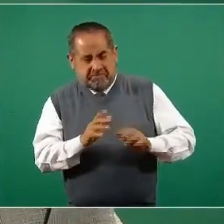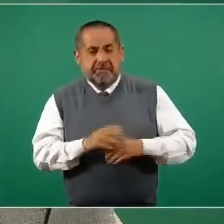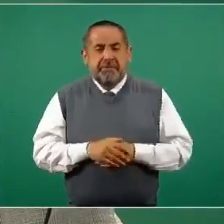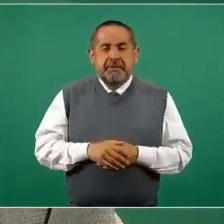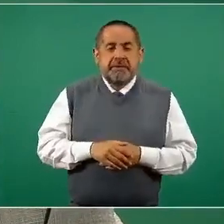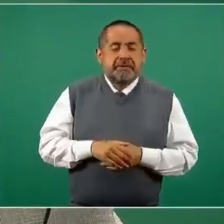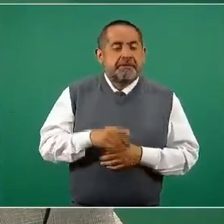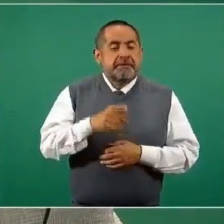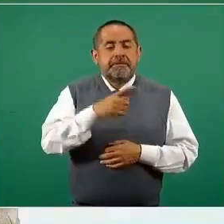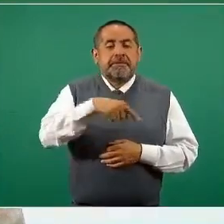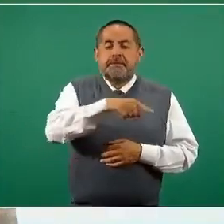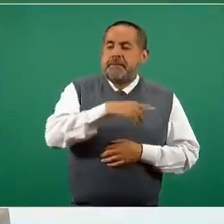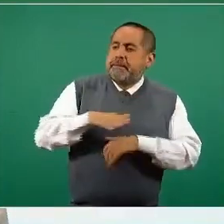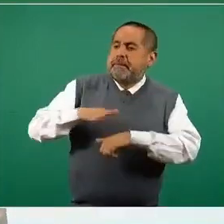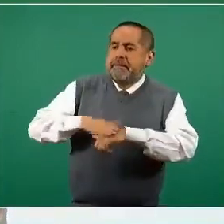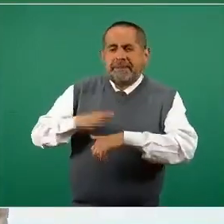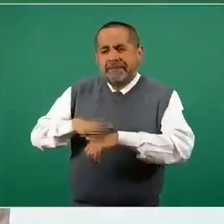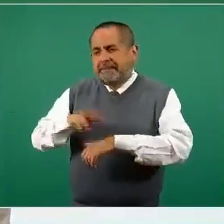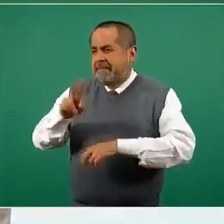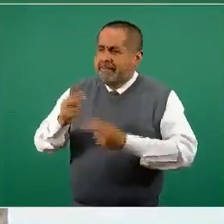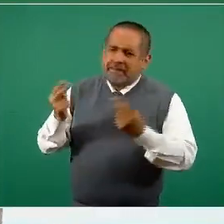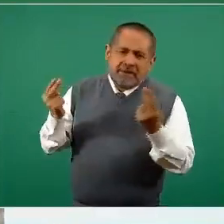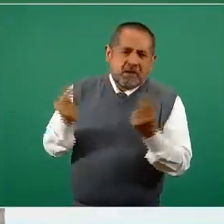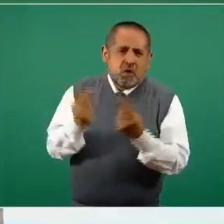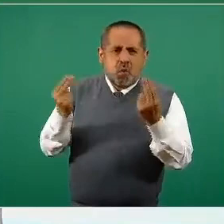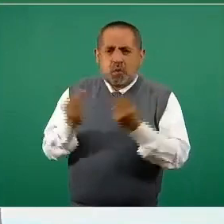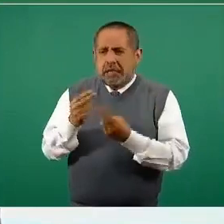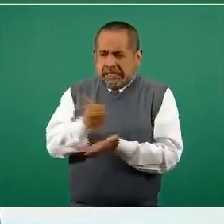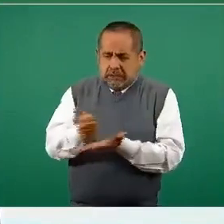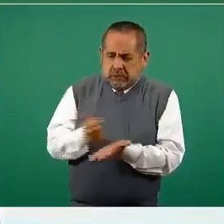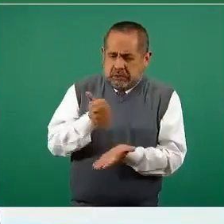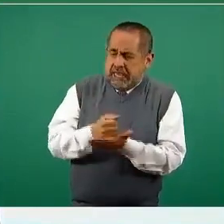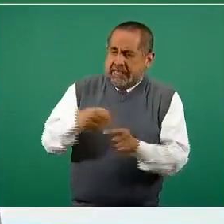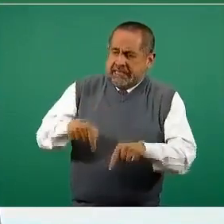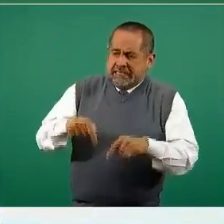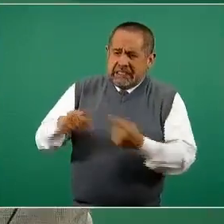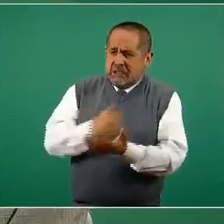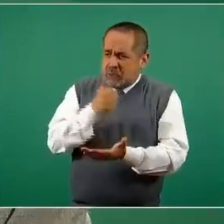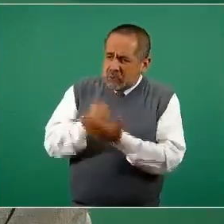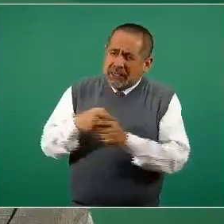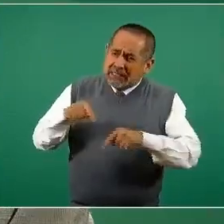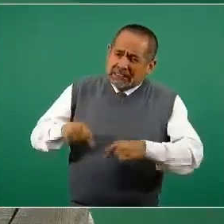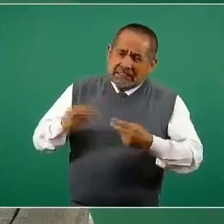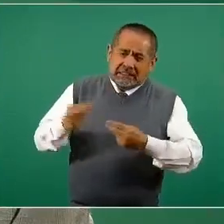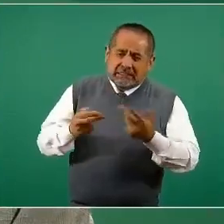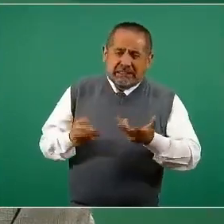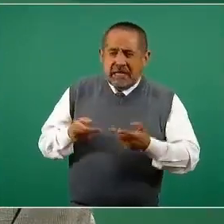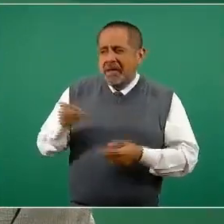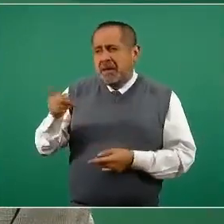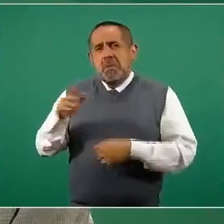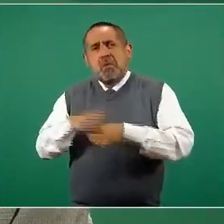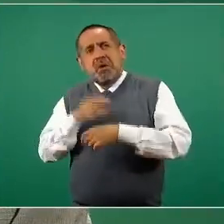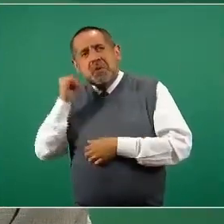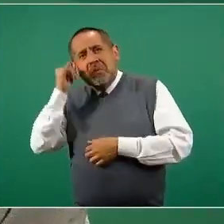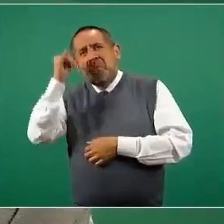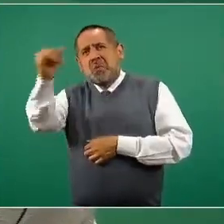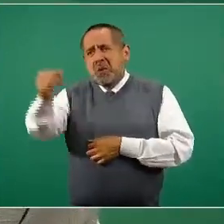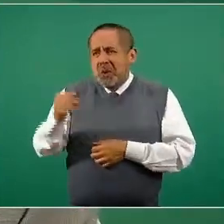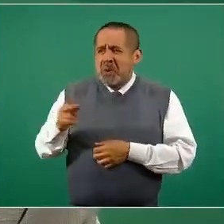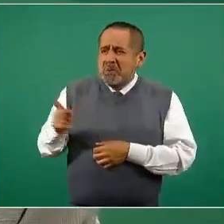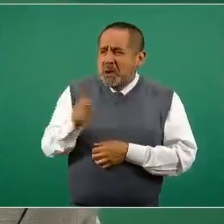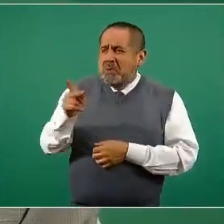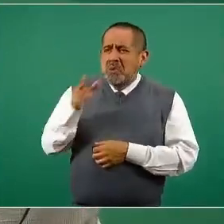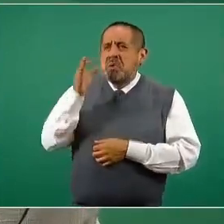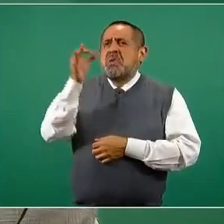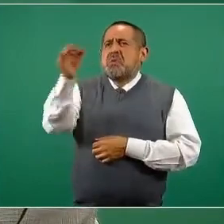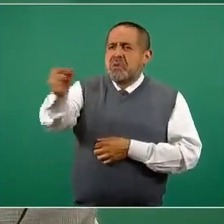los llamados que hacían es a que urgía vacunar en las ciudades y cuestionaban la decisión del gobierno de proteger